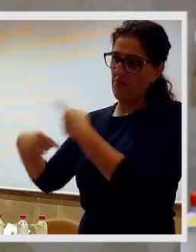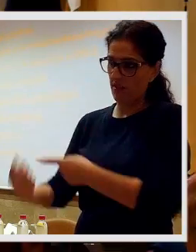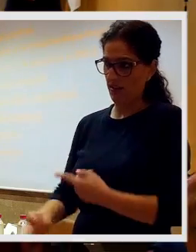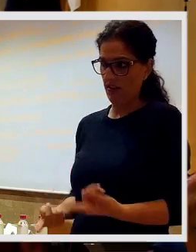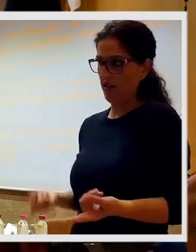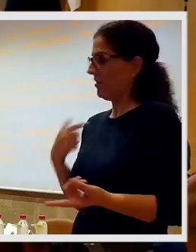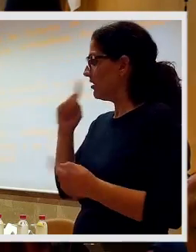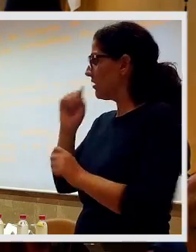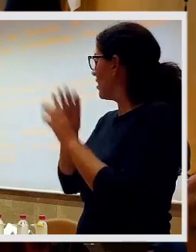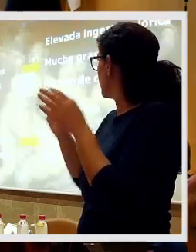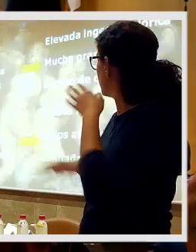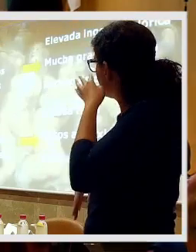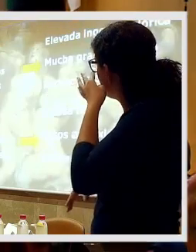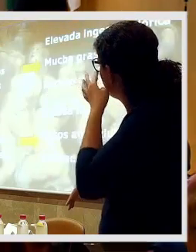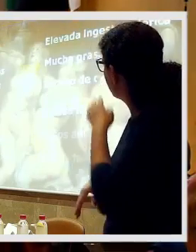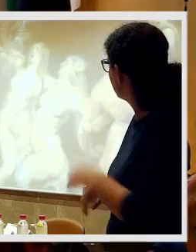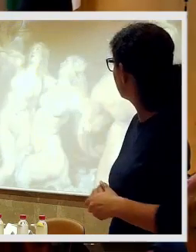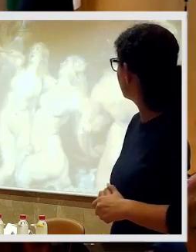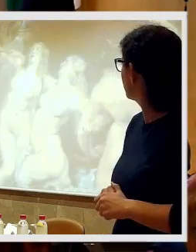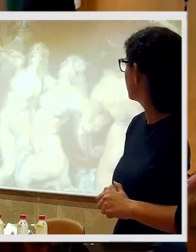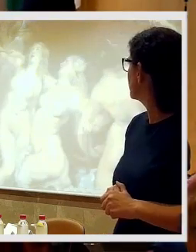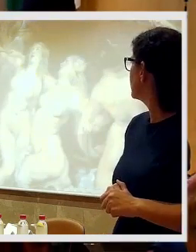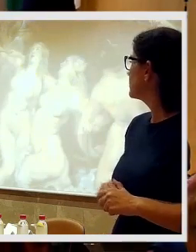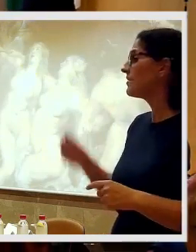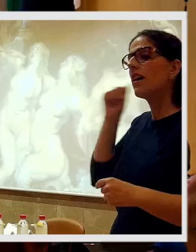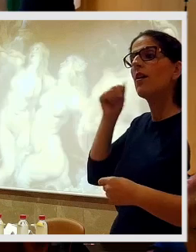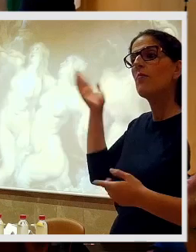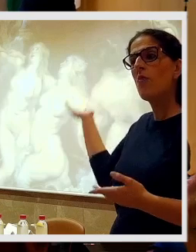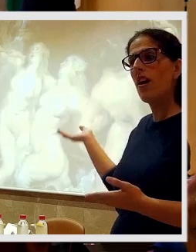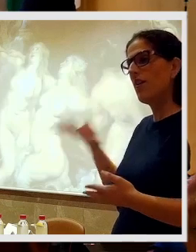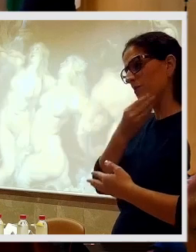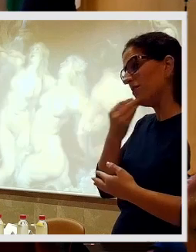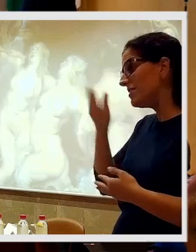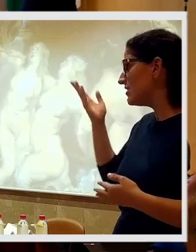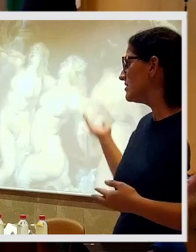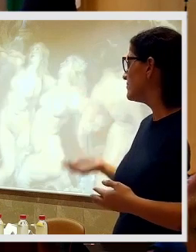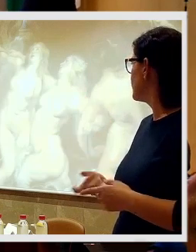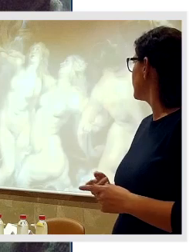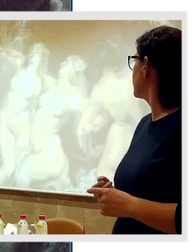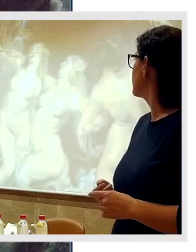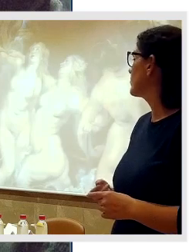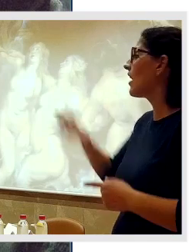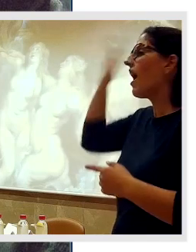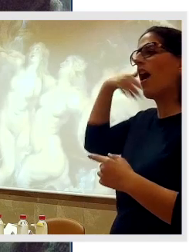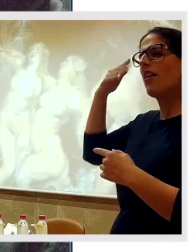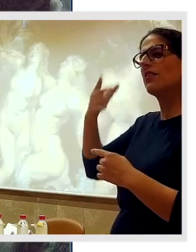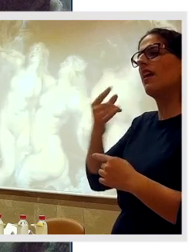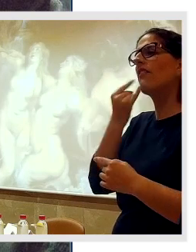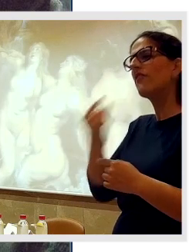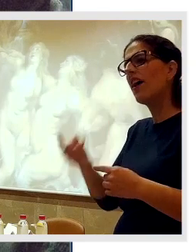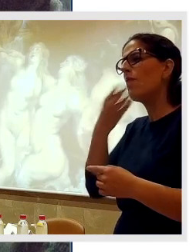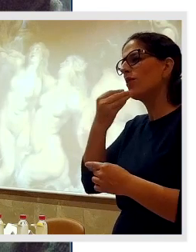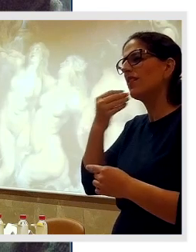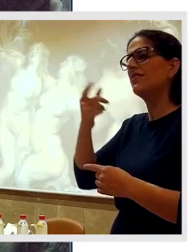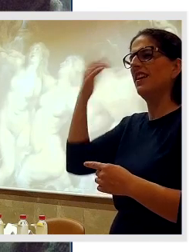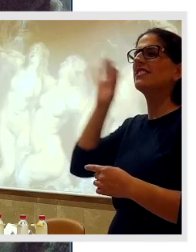a ver, aquí se me va esto, estas señoras tan magníficas, que eran el mito de ideal de